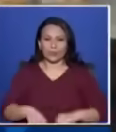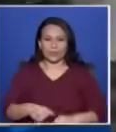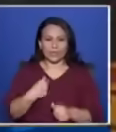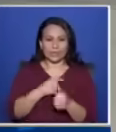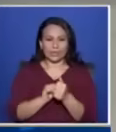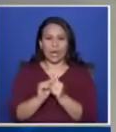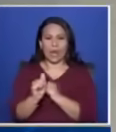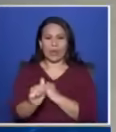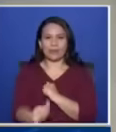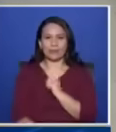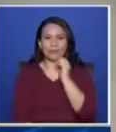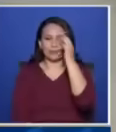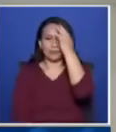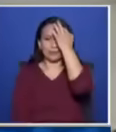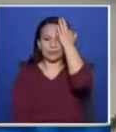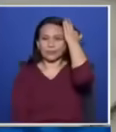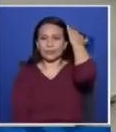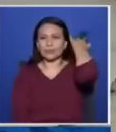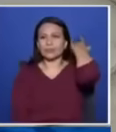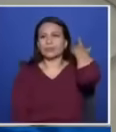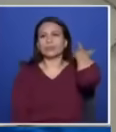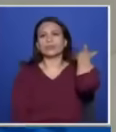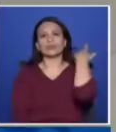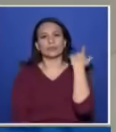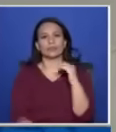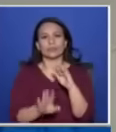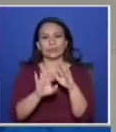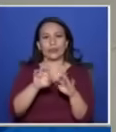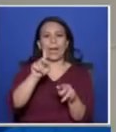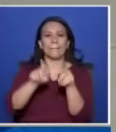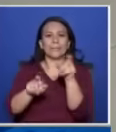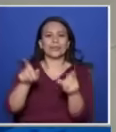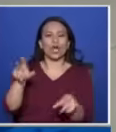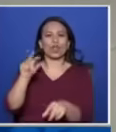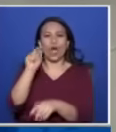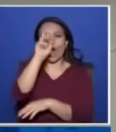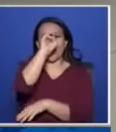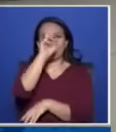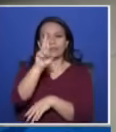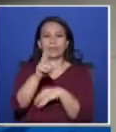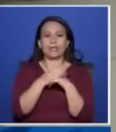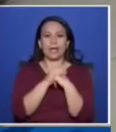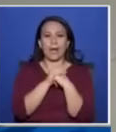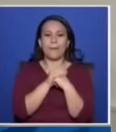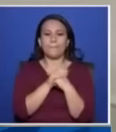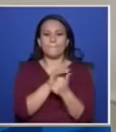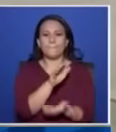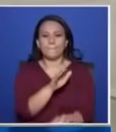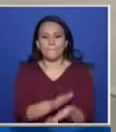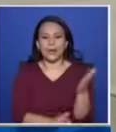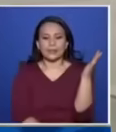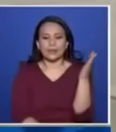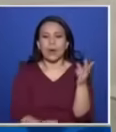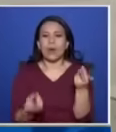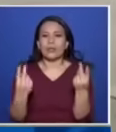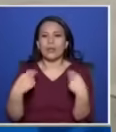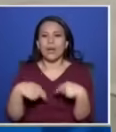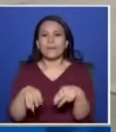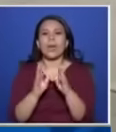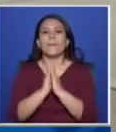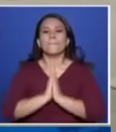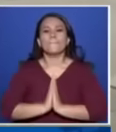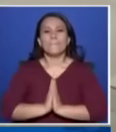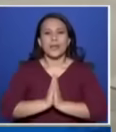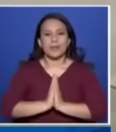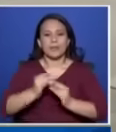circular. Mientras no sirvan los semáforos, le decíamos, hay personas que no respetan el paso de los peatones y para eso se pide obviamente